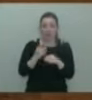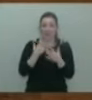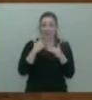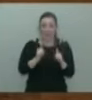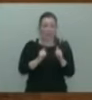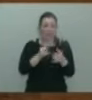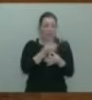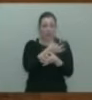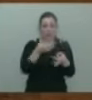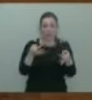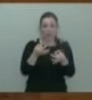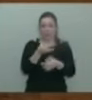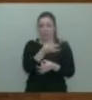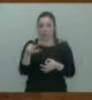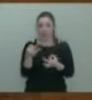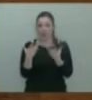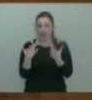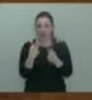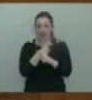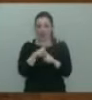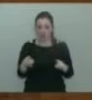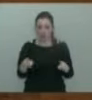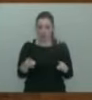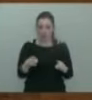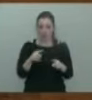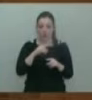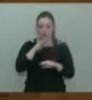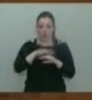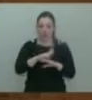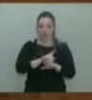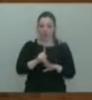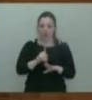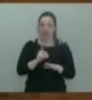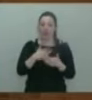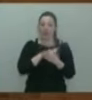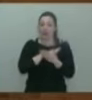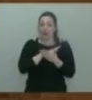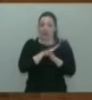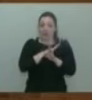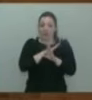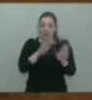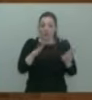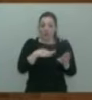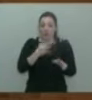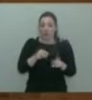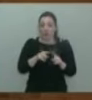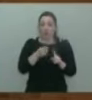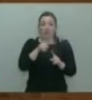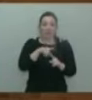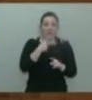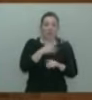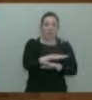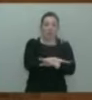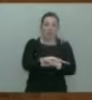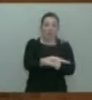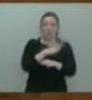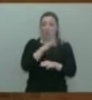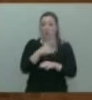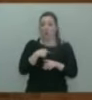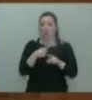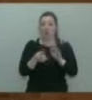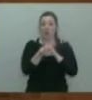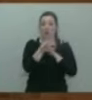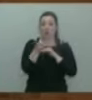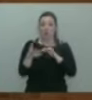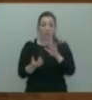ni de eficiencia, ni de agilidad. Nada más. Se puede argumentar probablemente por la Administración que esto generará deuda. Hay